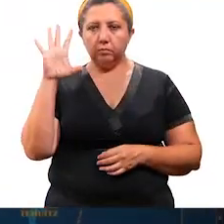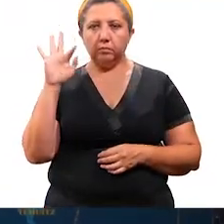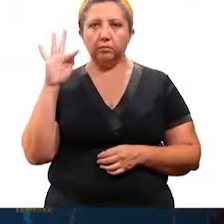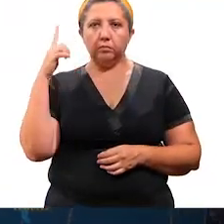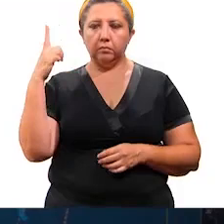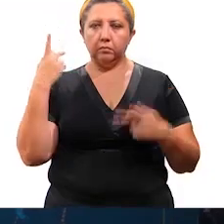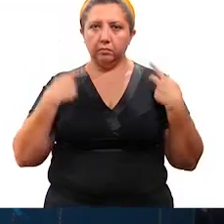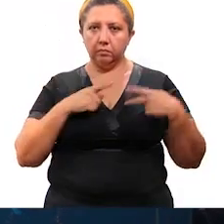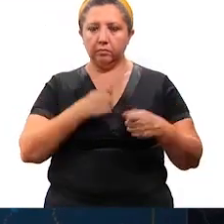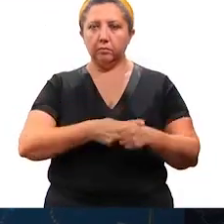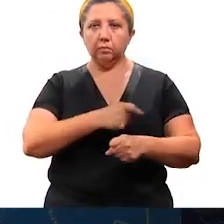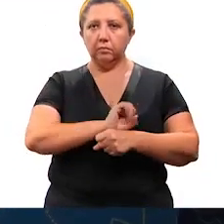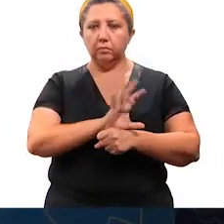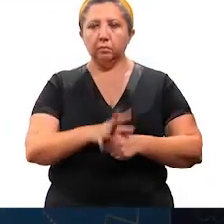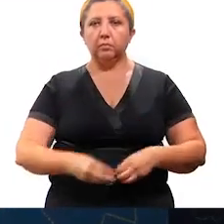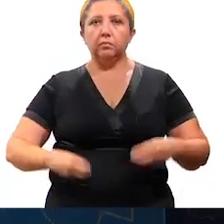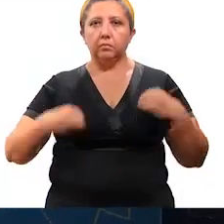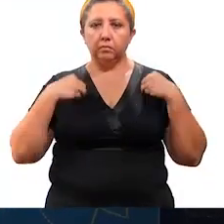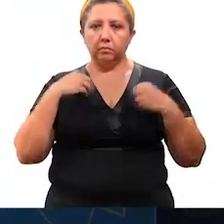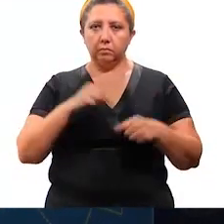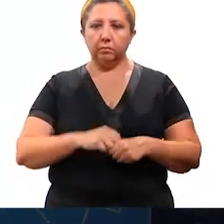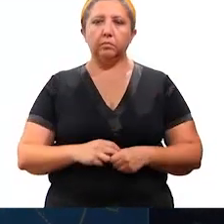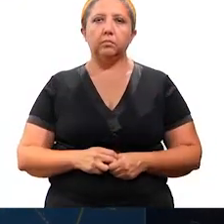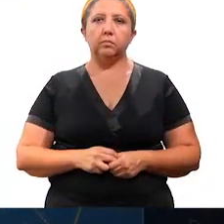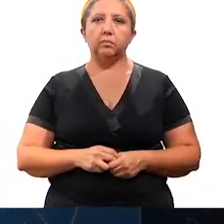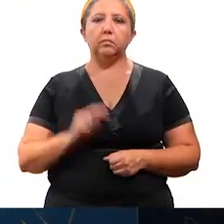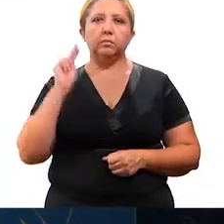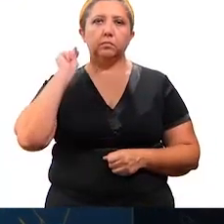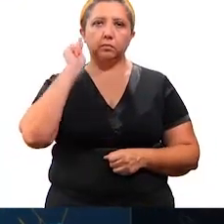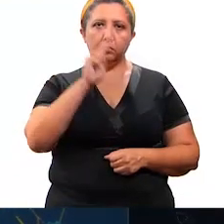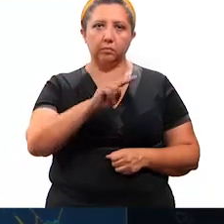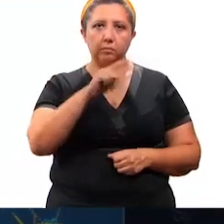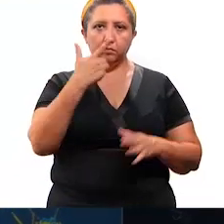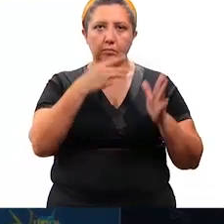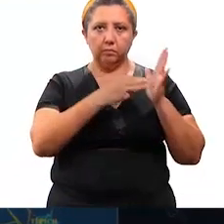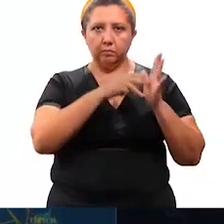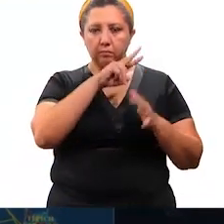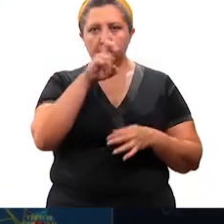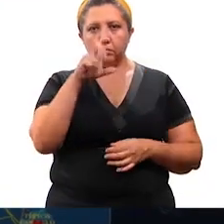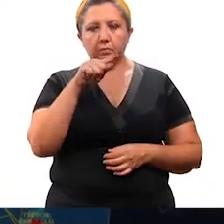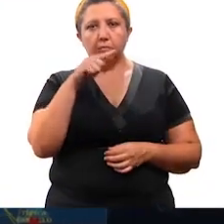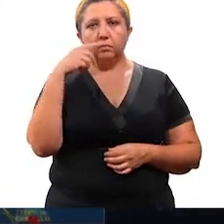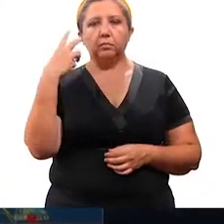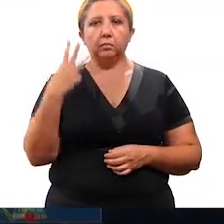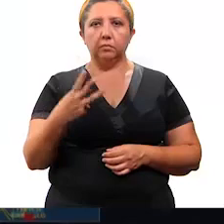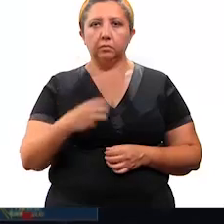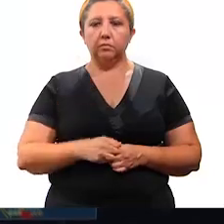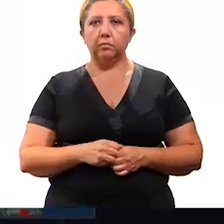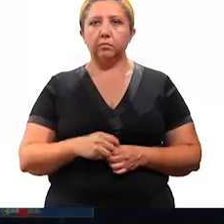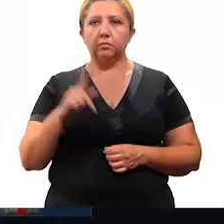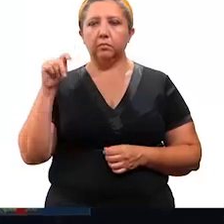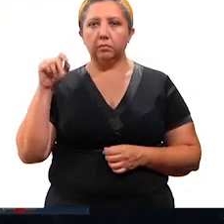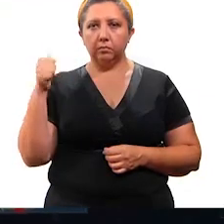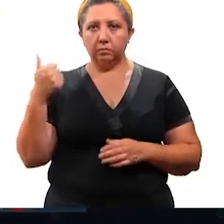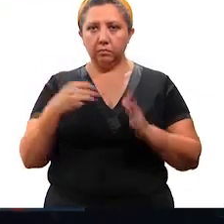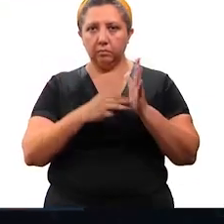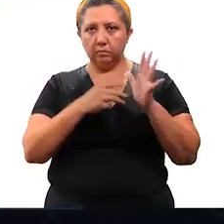47.541 personas contagiadas de coronavirus, que viven en la zona norte 12.273, en la zona